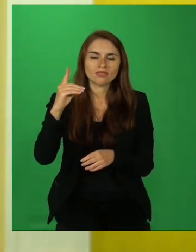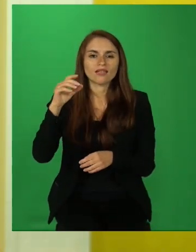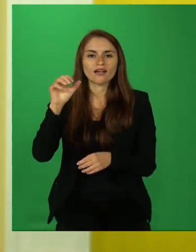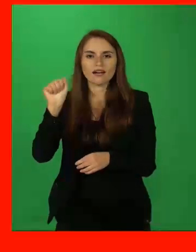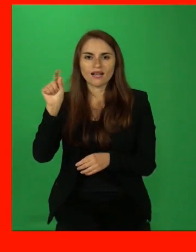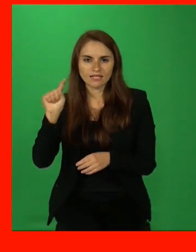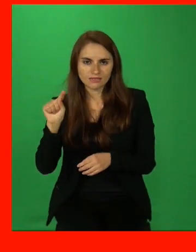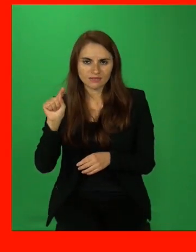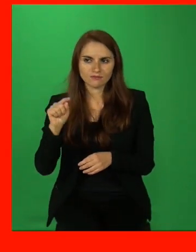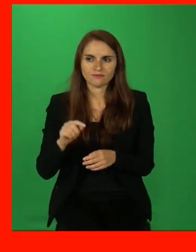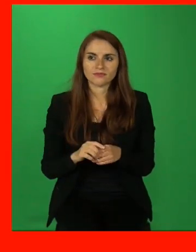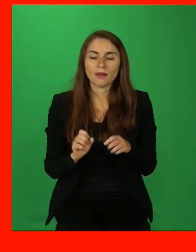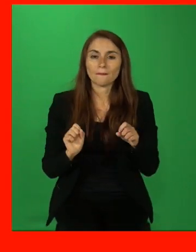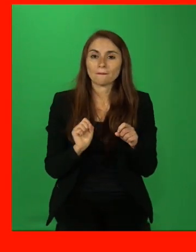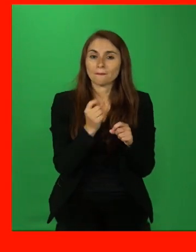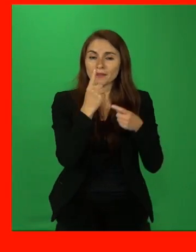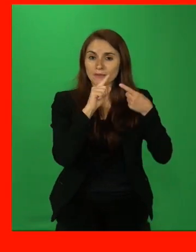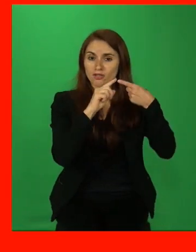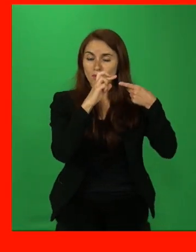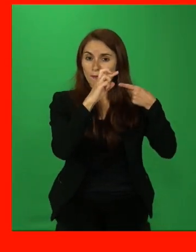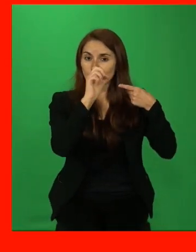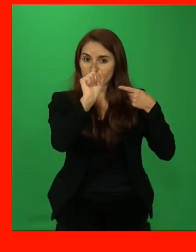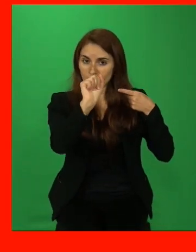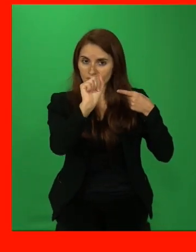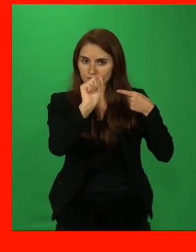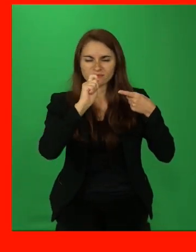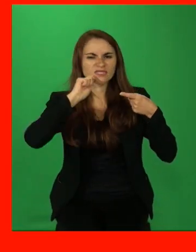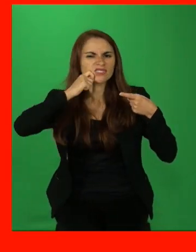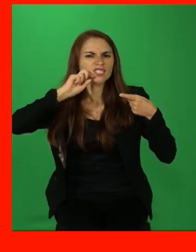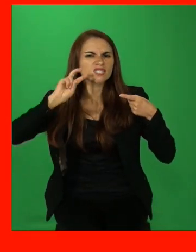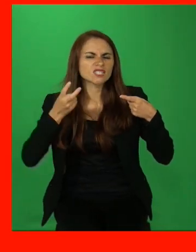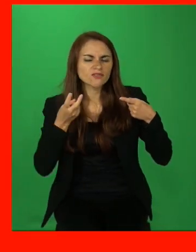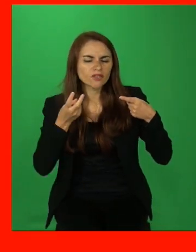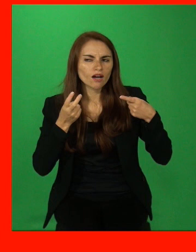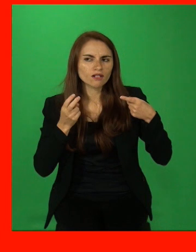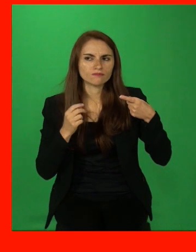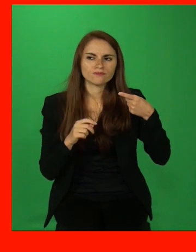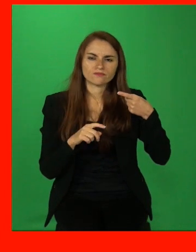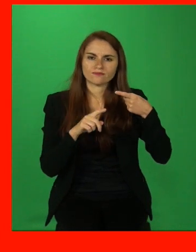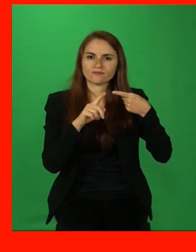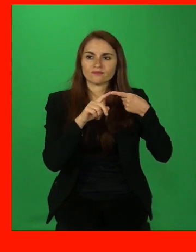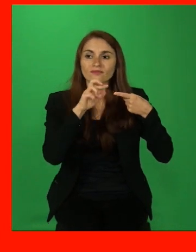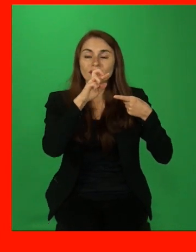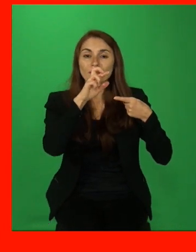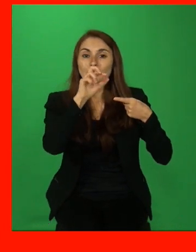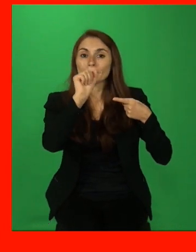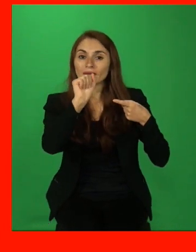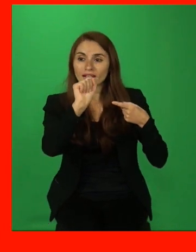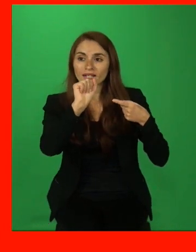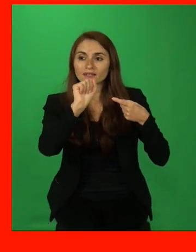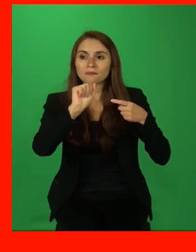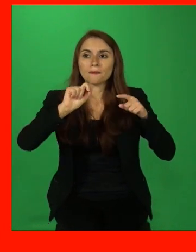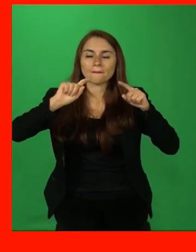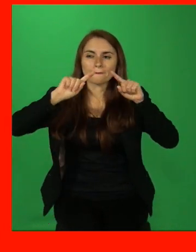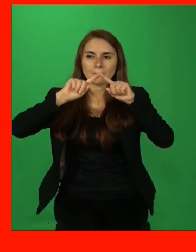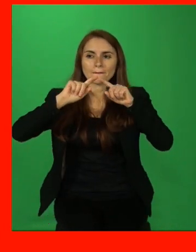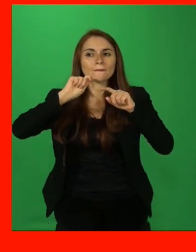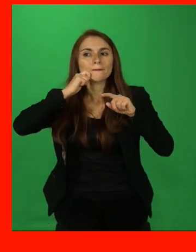sílabas la primera sílaba era para fíjate bien significa